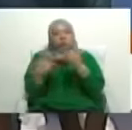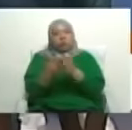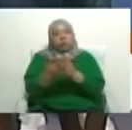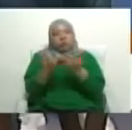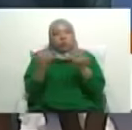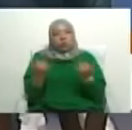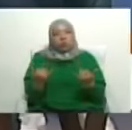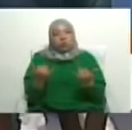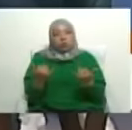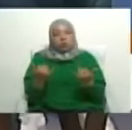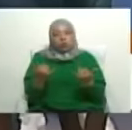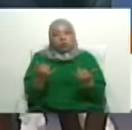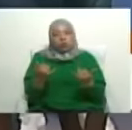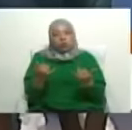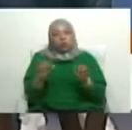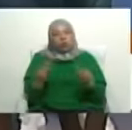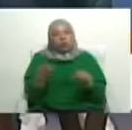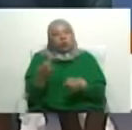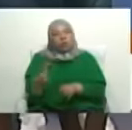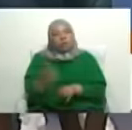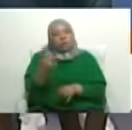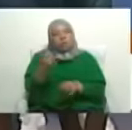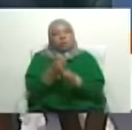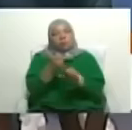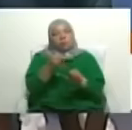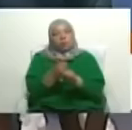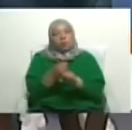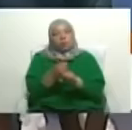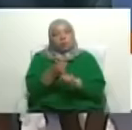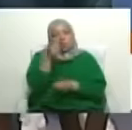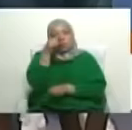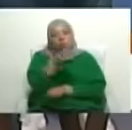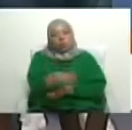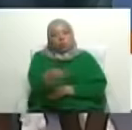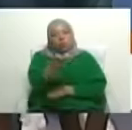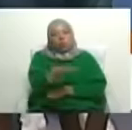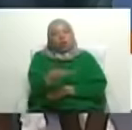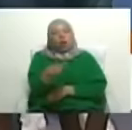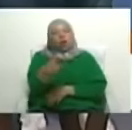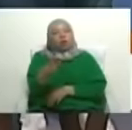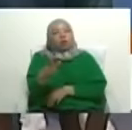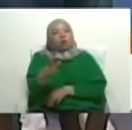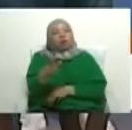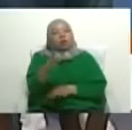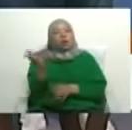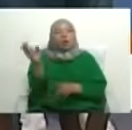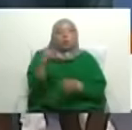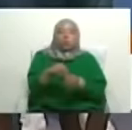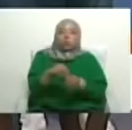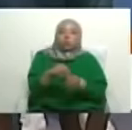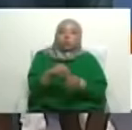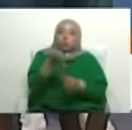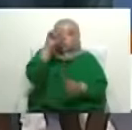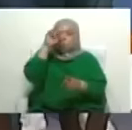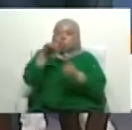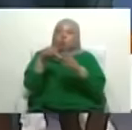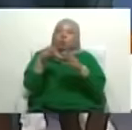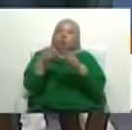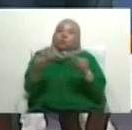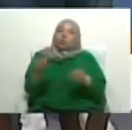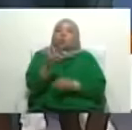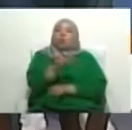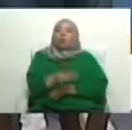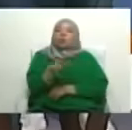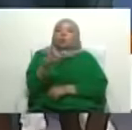principalmente. La primera de ellas es que cada vez más, y así lo señalan todos los sondeos